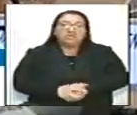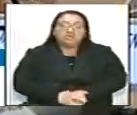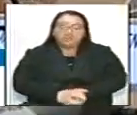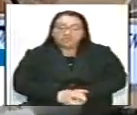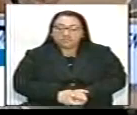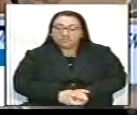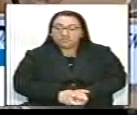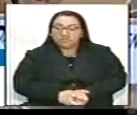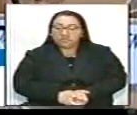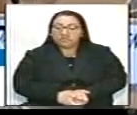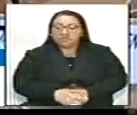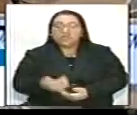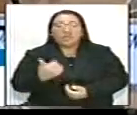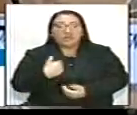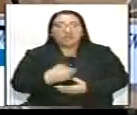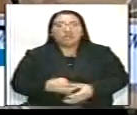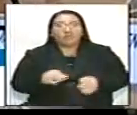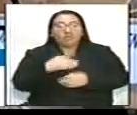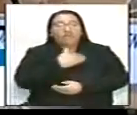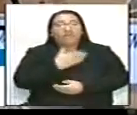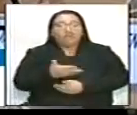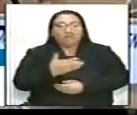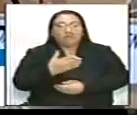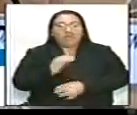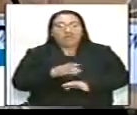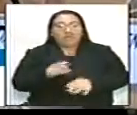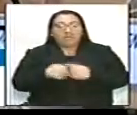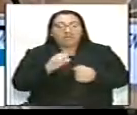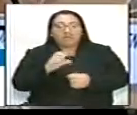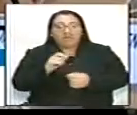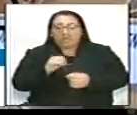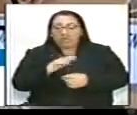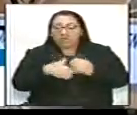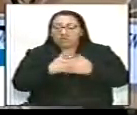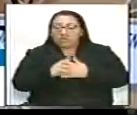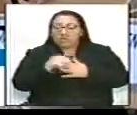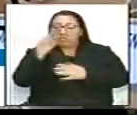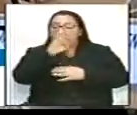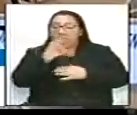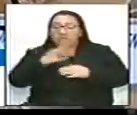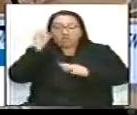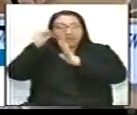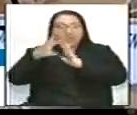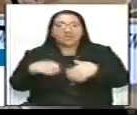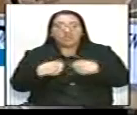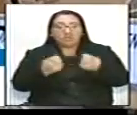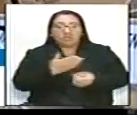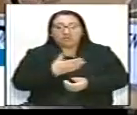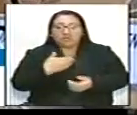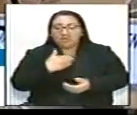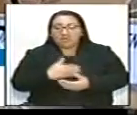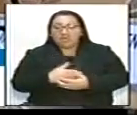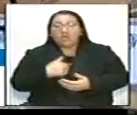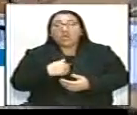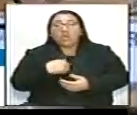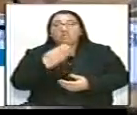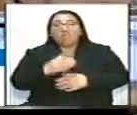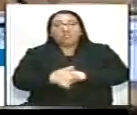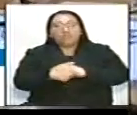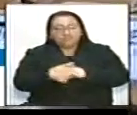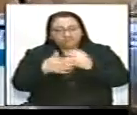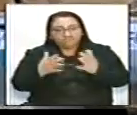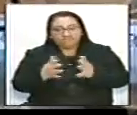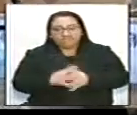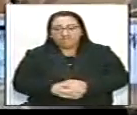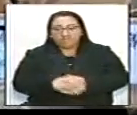mineralizadas, tengan pues los beneficios correspondientes, por cierto, aparte del canon sobre canon y regalías mineras que ya se había dado, presidente. Yo le auguro muchos éxitos